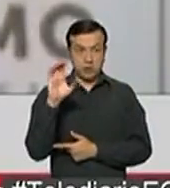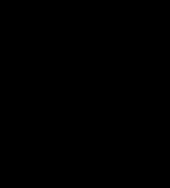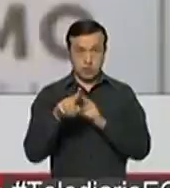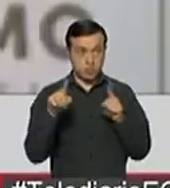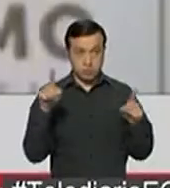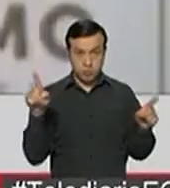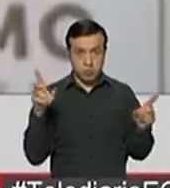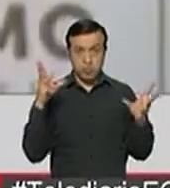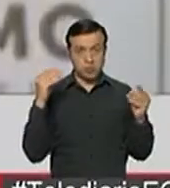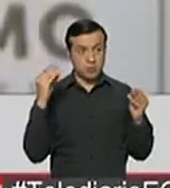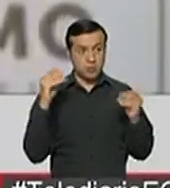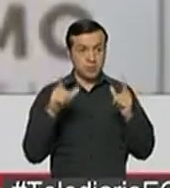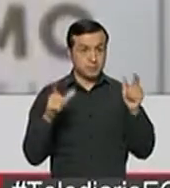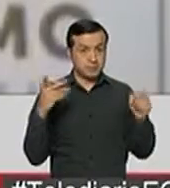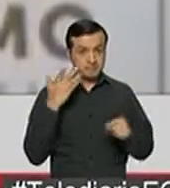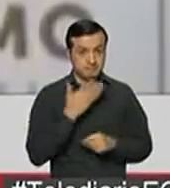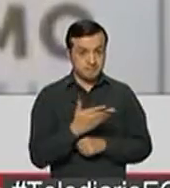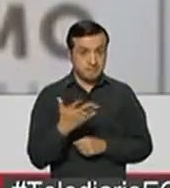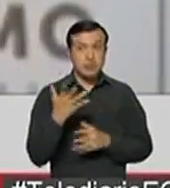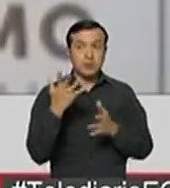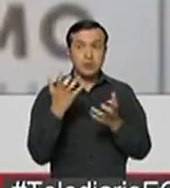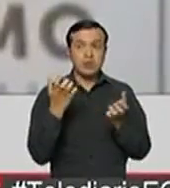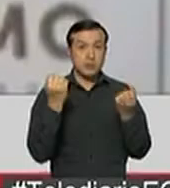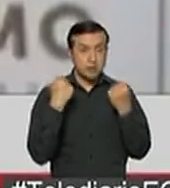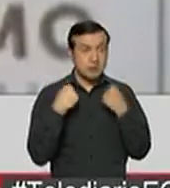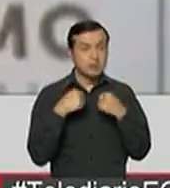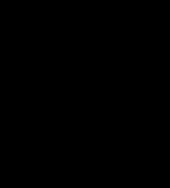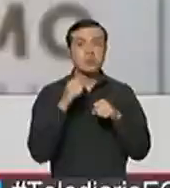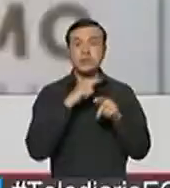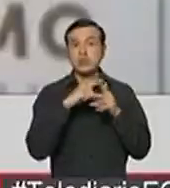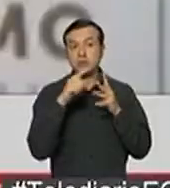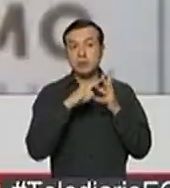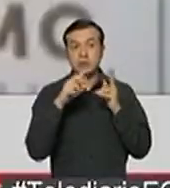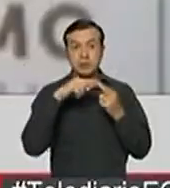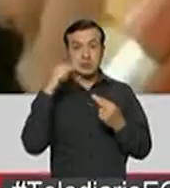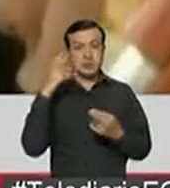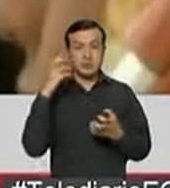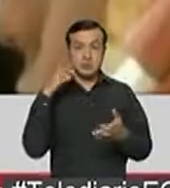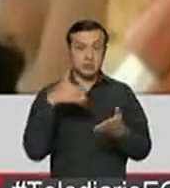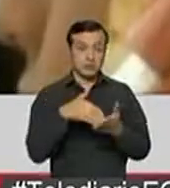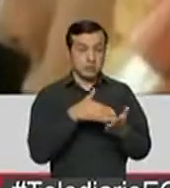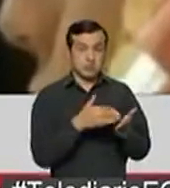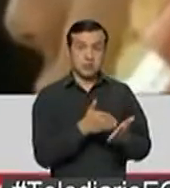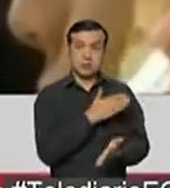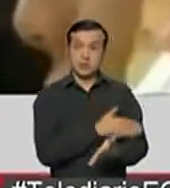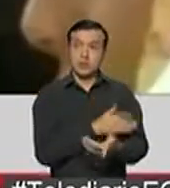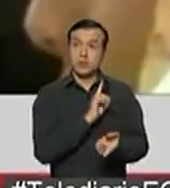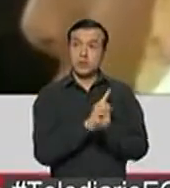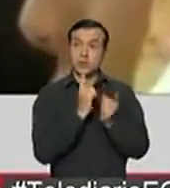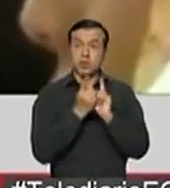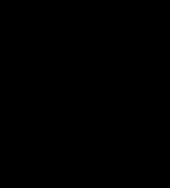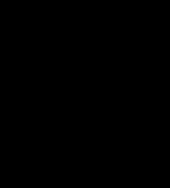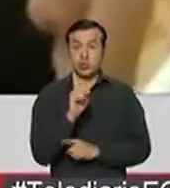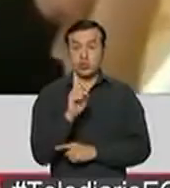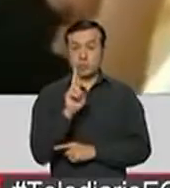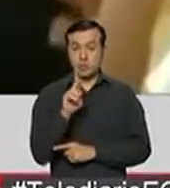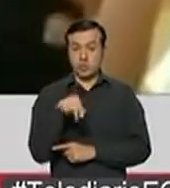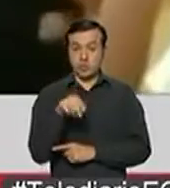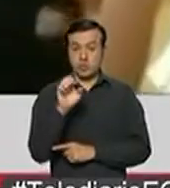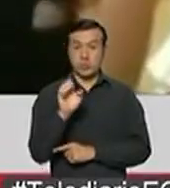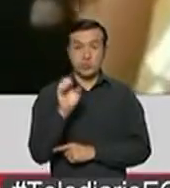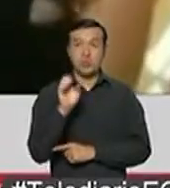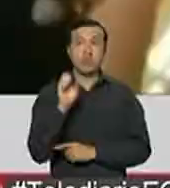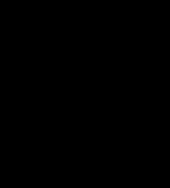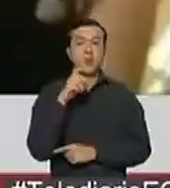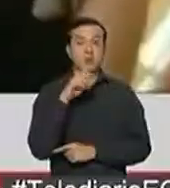como muchos más tratan de llegar a distintas regiones. Previo al encuentro, Duque mantuvo una reunión con